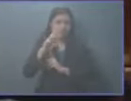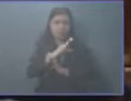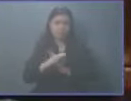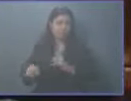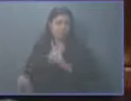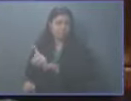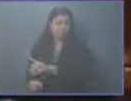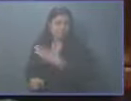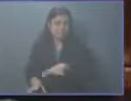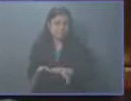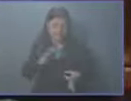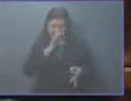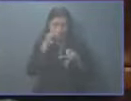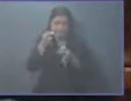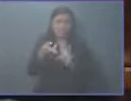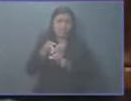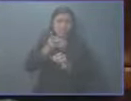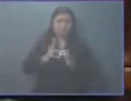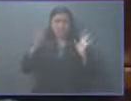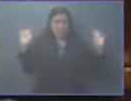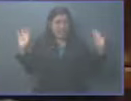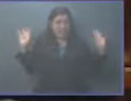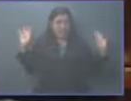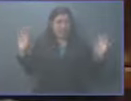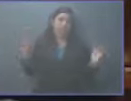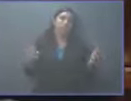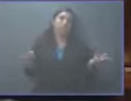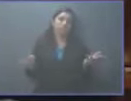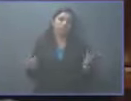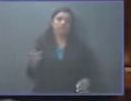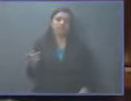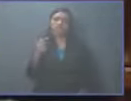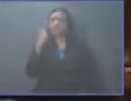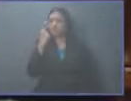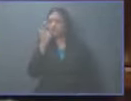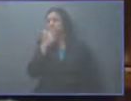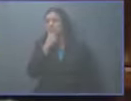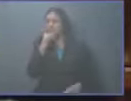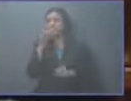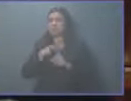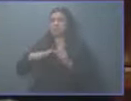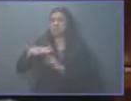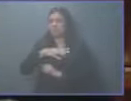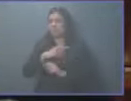había renunciado al cargo. Sin duda alguna es una situación complicada,